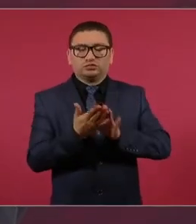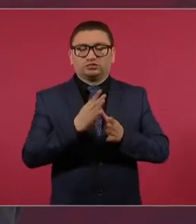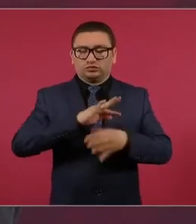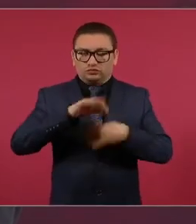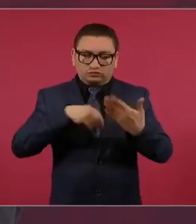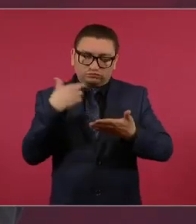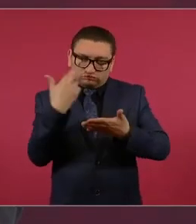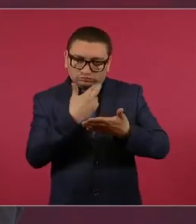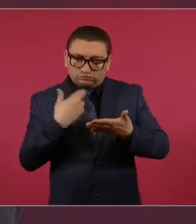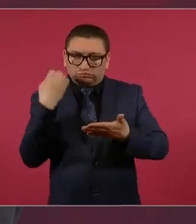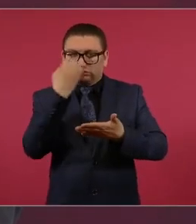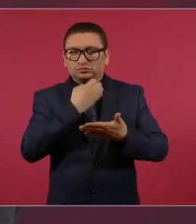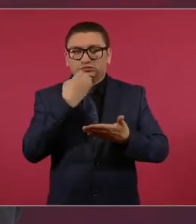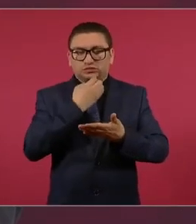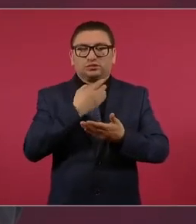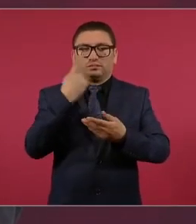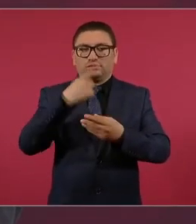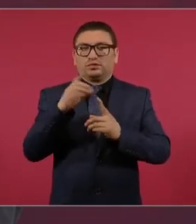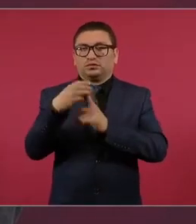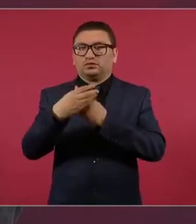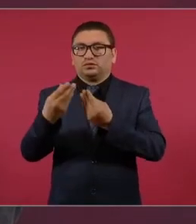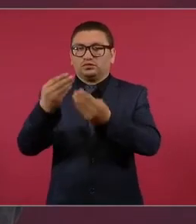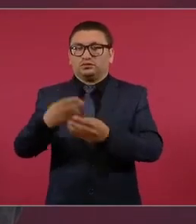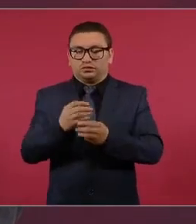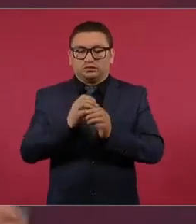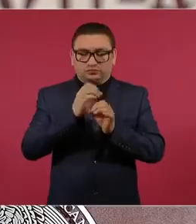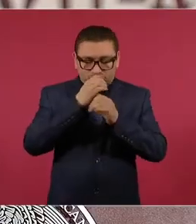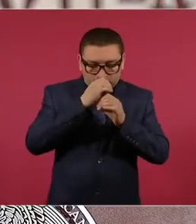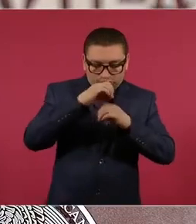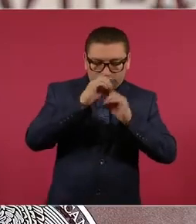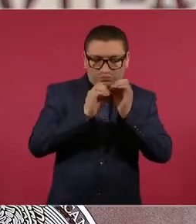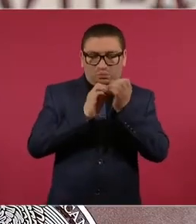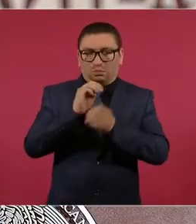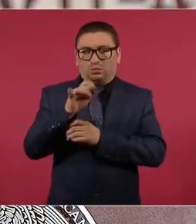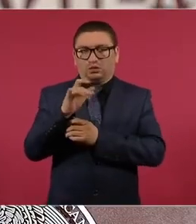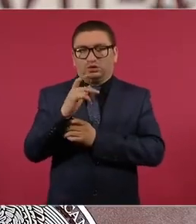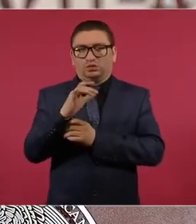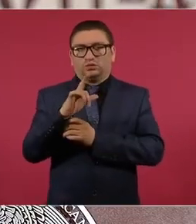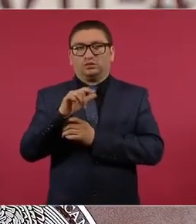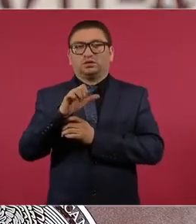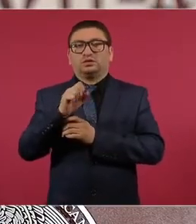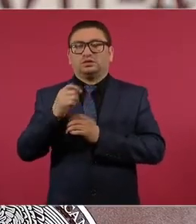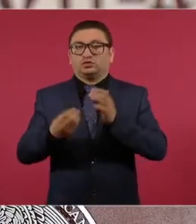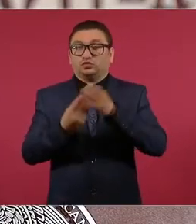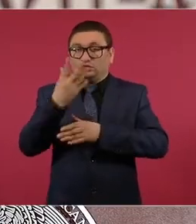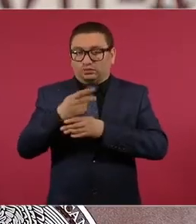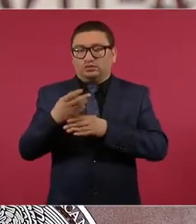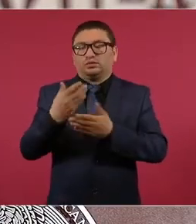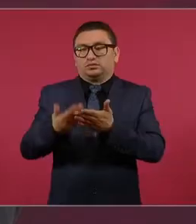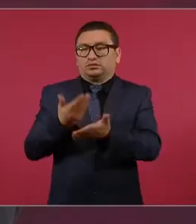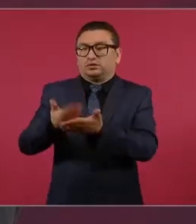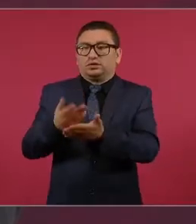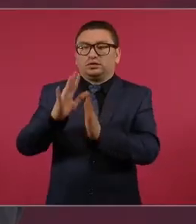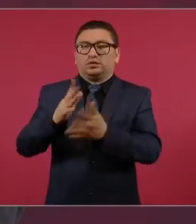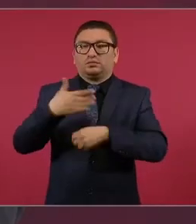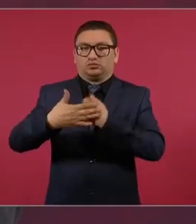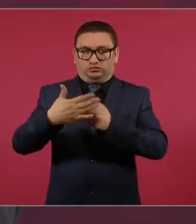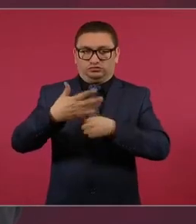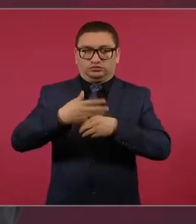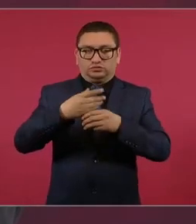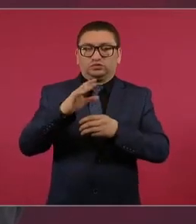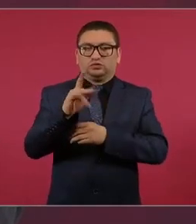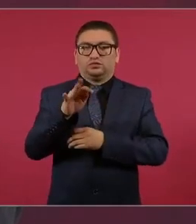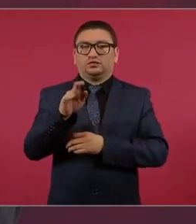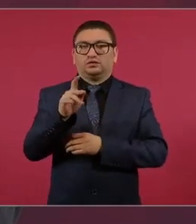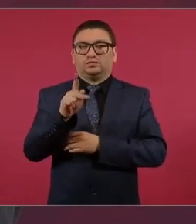sometido pronto al comité de moléculas nuevas ent estamos ya en los últimos pasos ya para una autorización definitiva por parte de